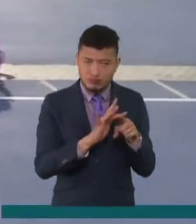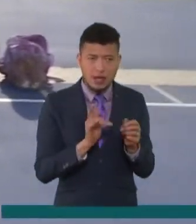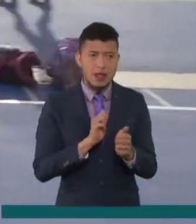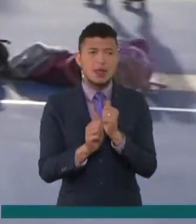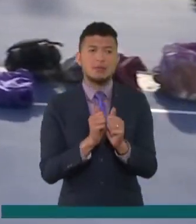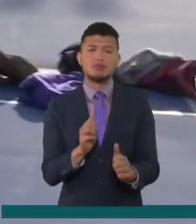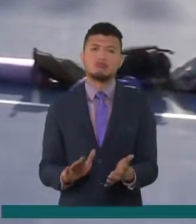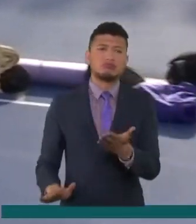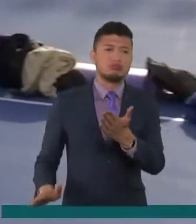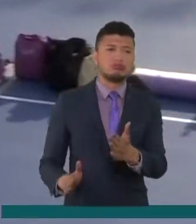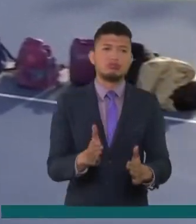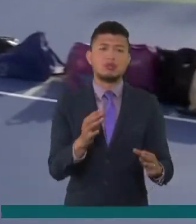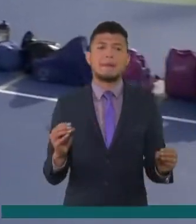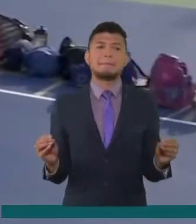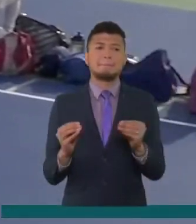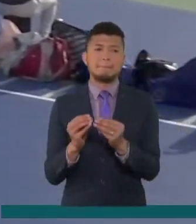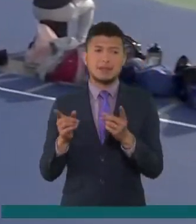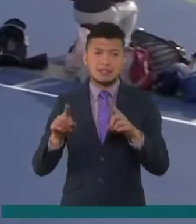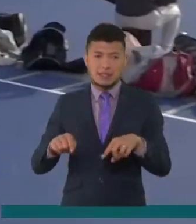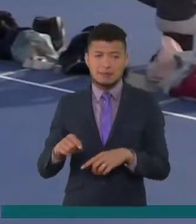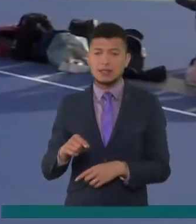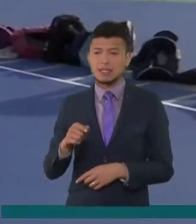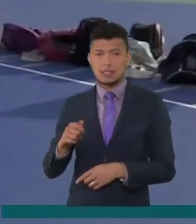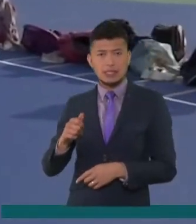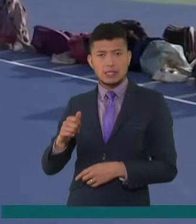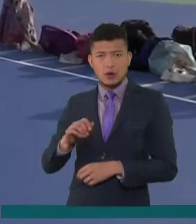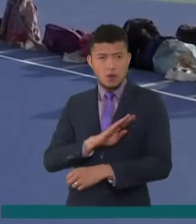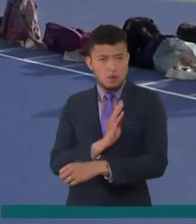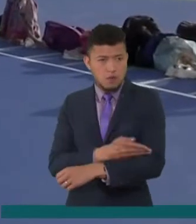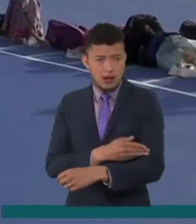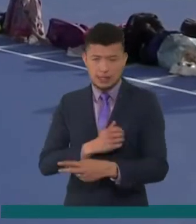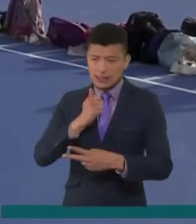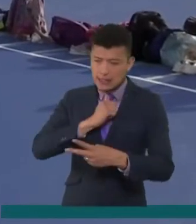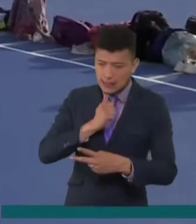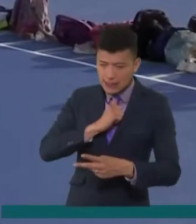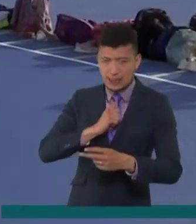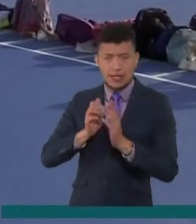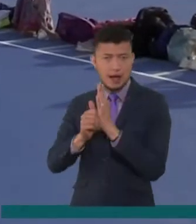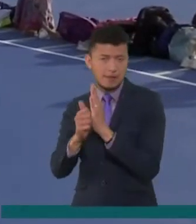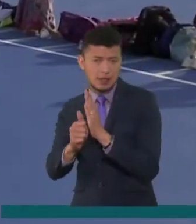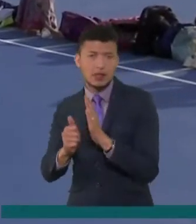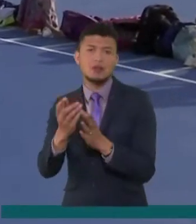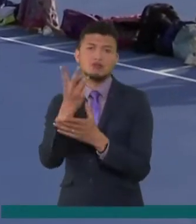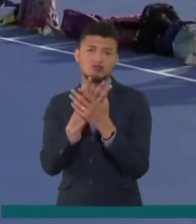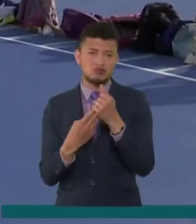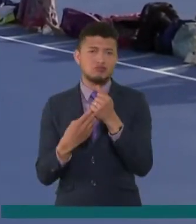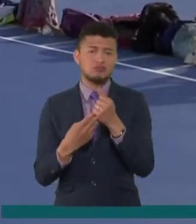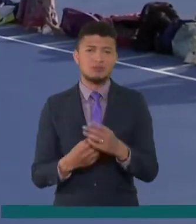deporte a los cuales se suma la resistencia la fuerza y la habilidad